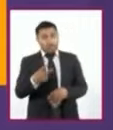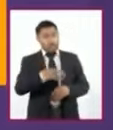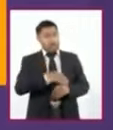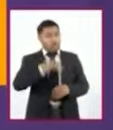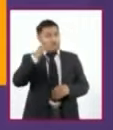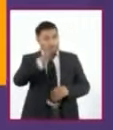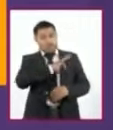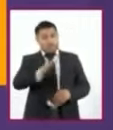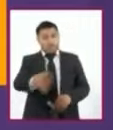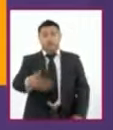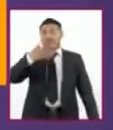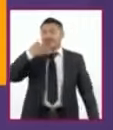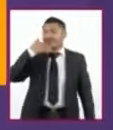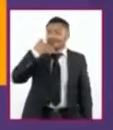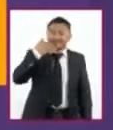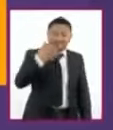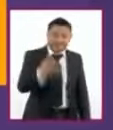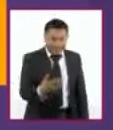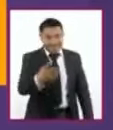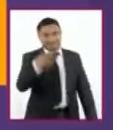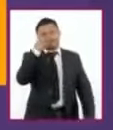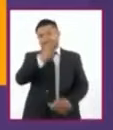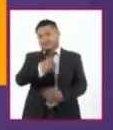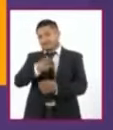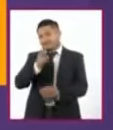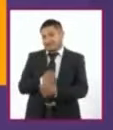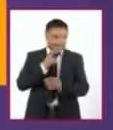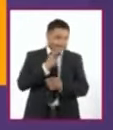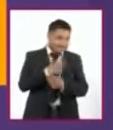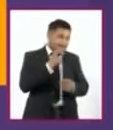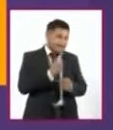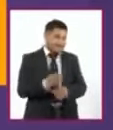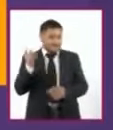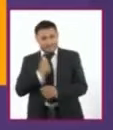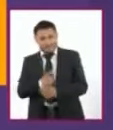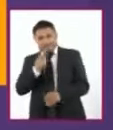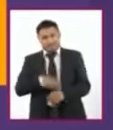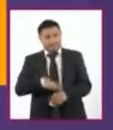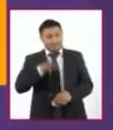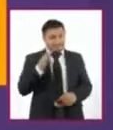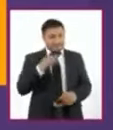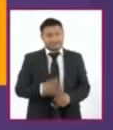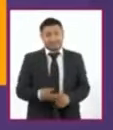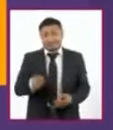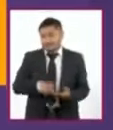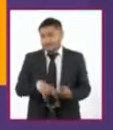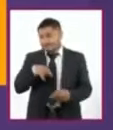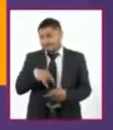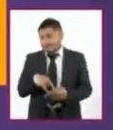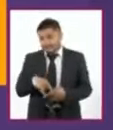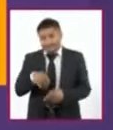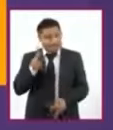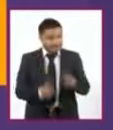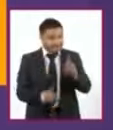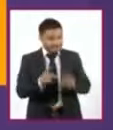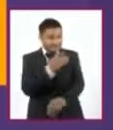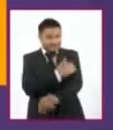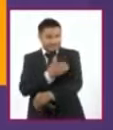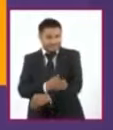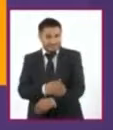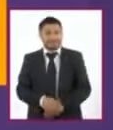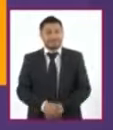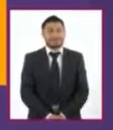algunas figuras. Los invitamos a descubrir si hay más ejes de simetría en el cuadrado y comentarlo con sus compañeros de